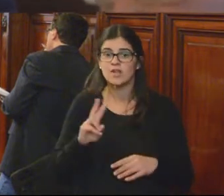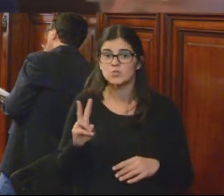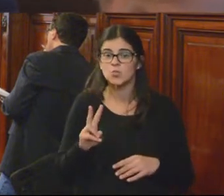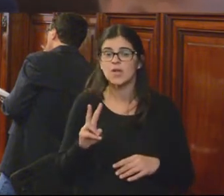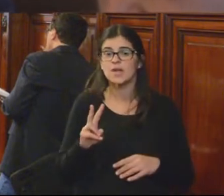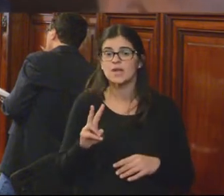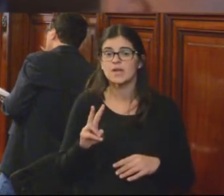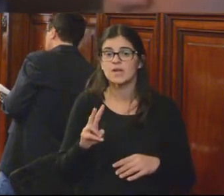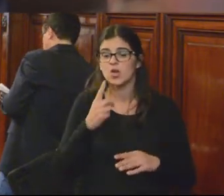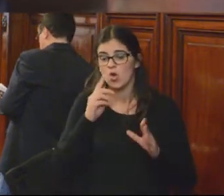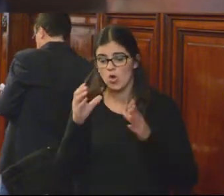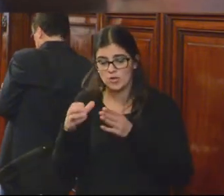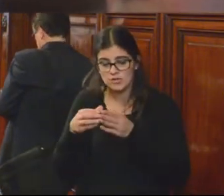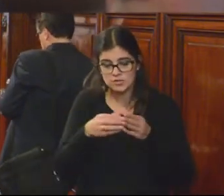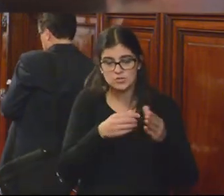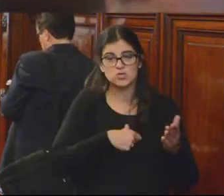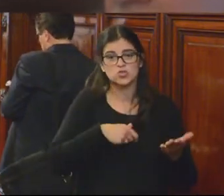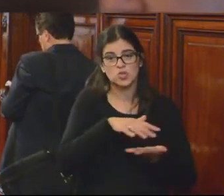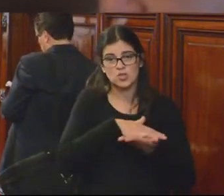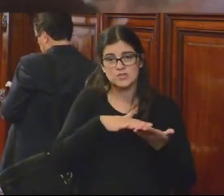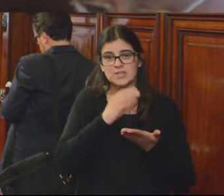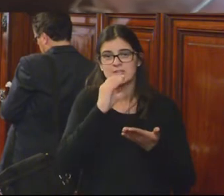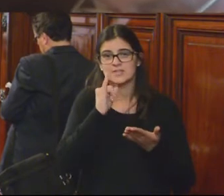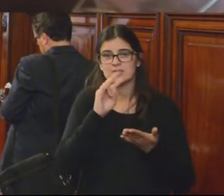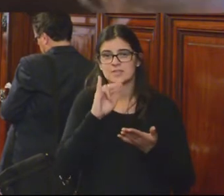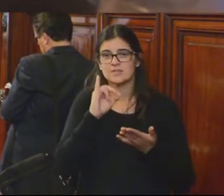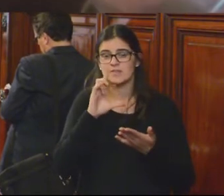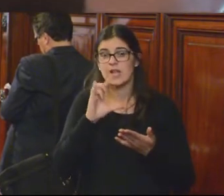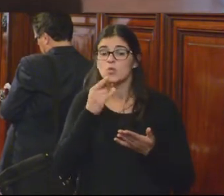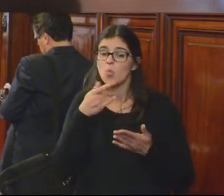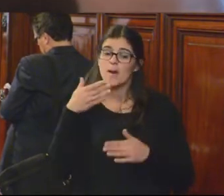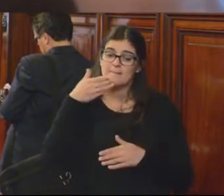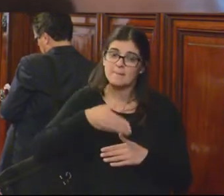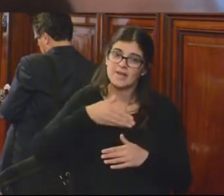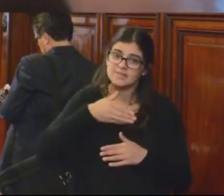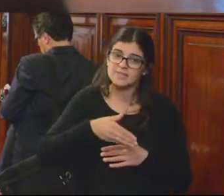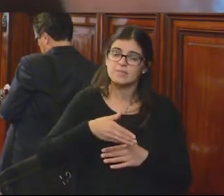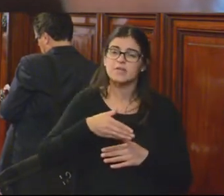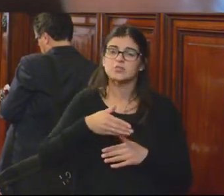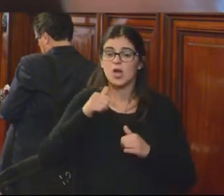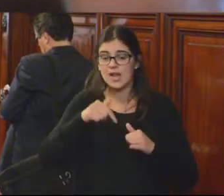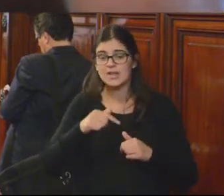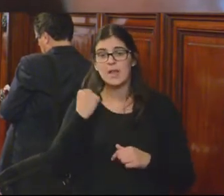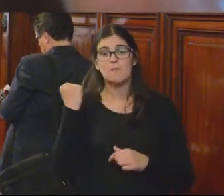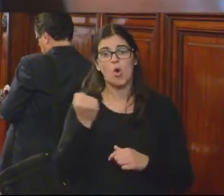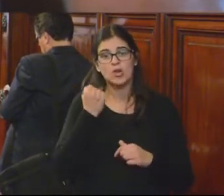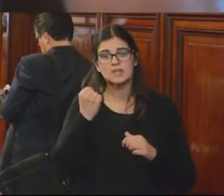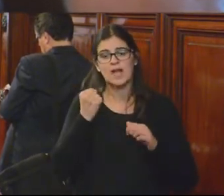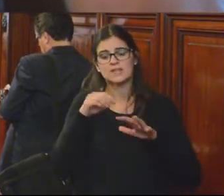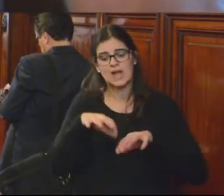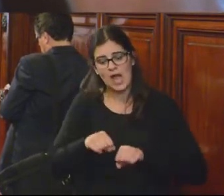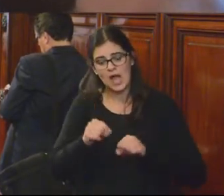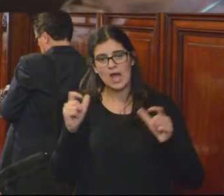las organizaciones de la sociedad civil su participación en esta importante